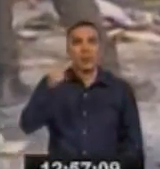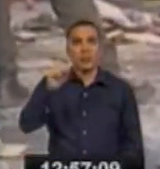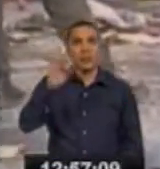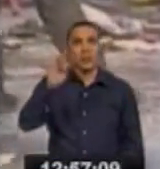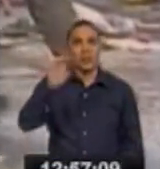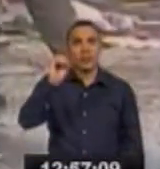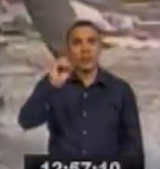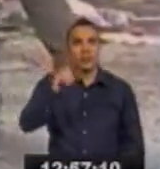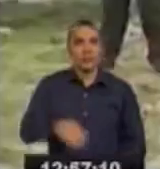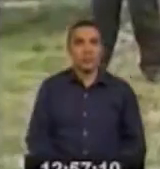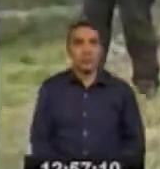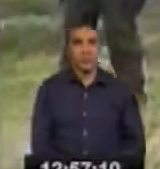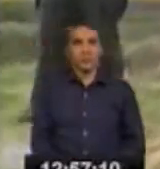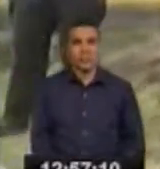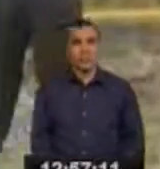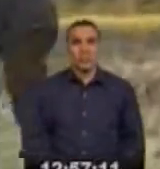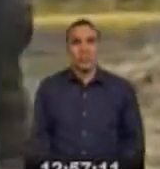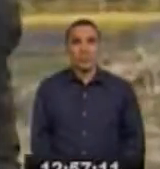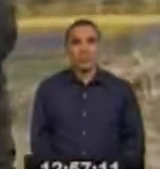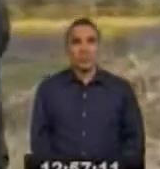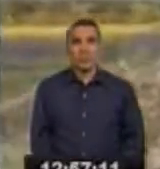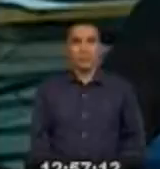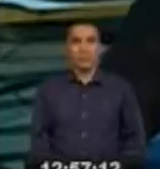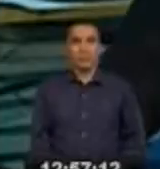alcibiades onofre tc-televisión